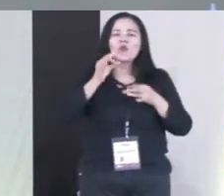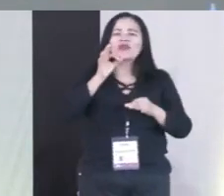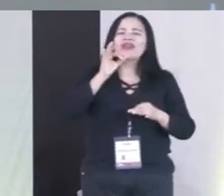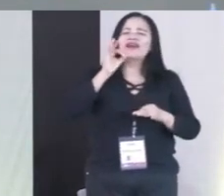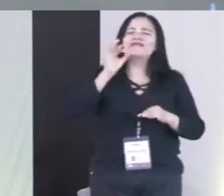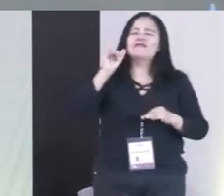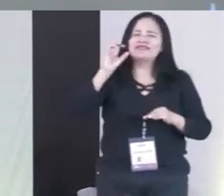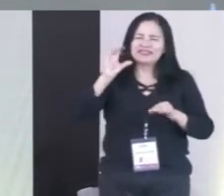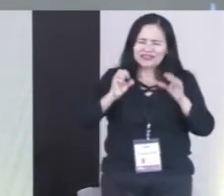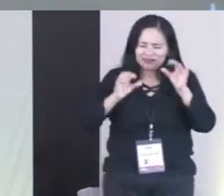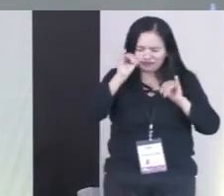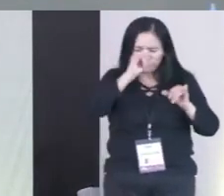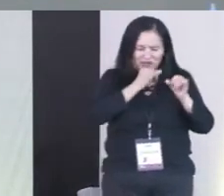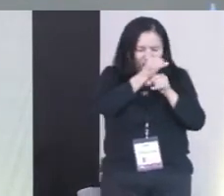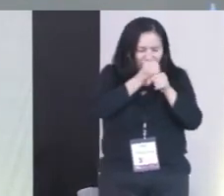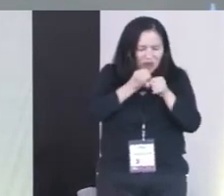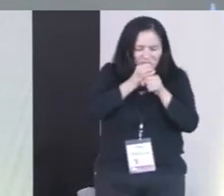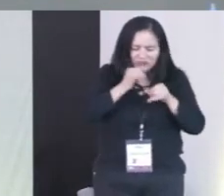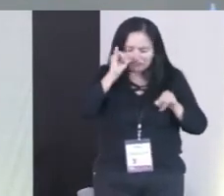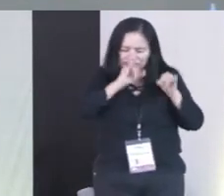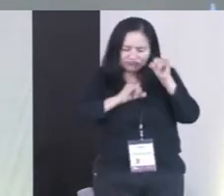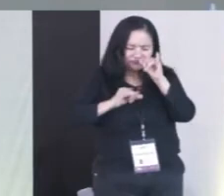cuántica